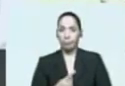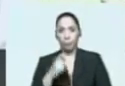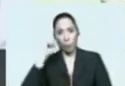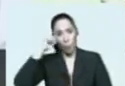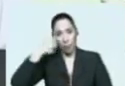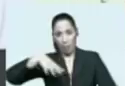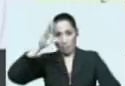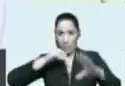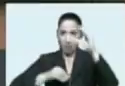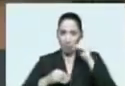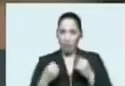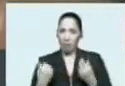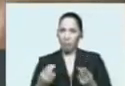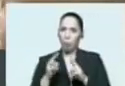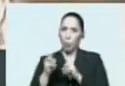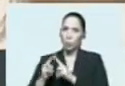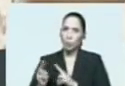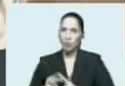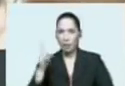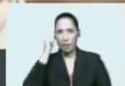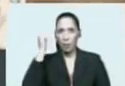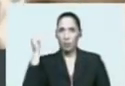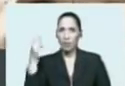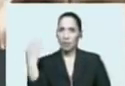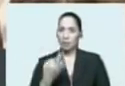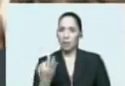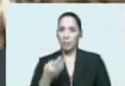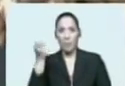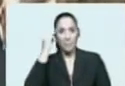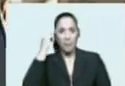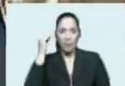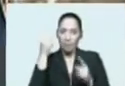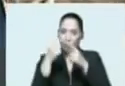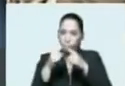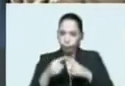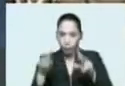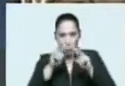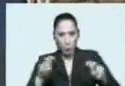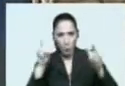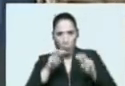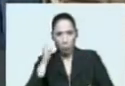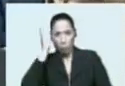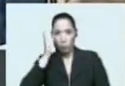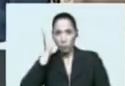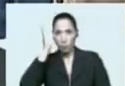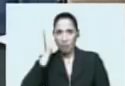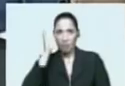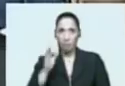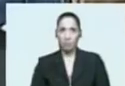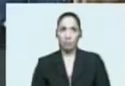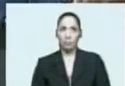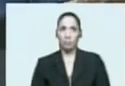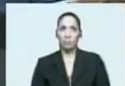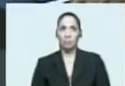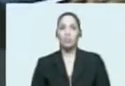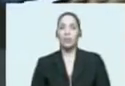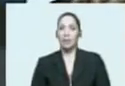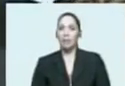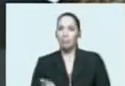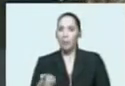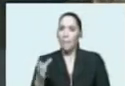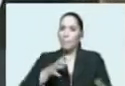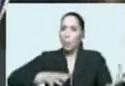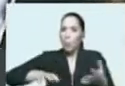conocer las teorías siempre con la mente analítica consciente de las múltiples dimensiones de la coyuntura de la